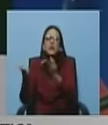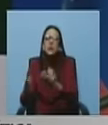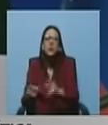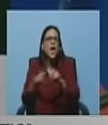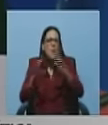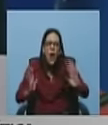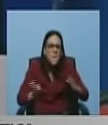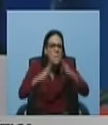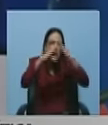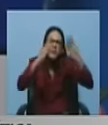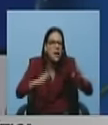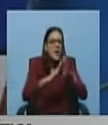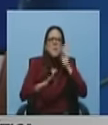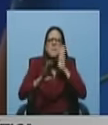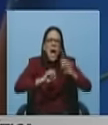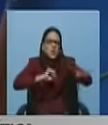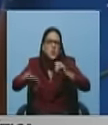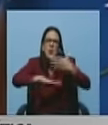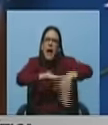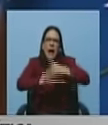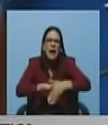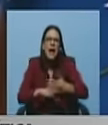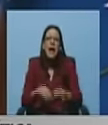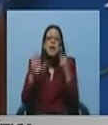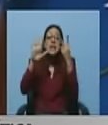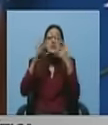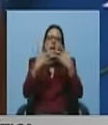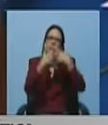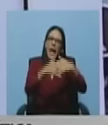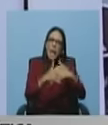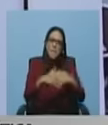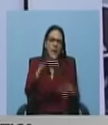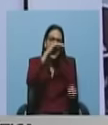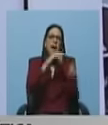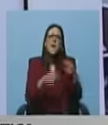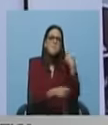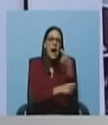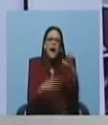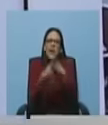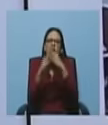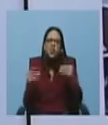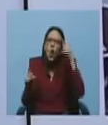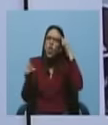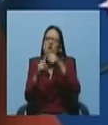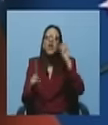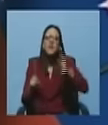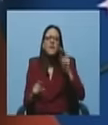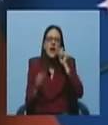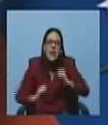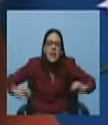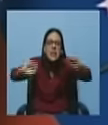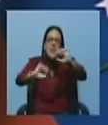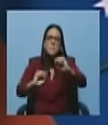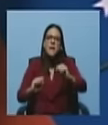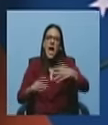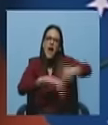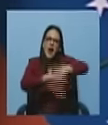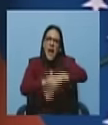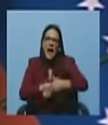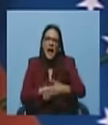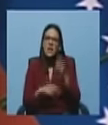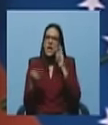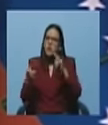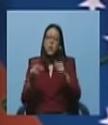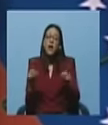toneladas de basura en las calles, pero tienen siete empresas, contratadas todas con el mismo fin. Ahí el desfalco